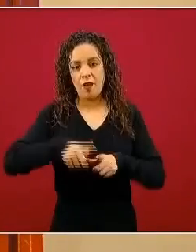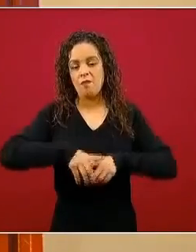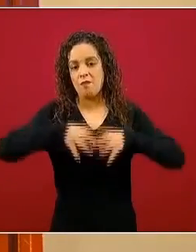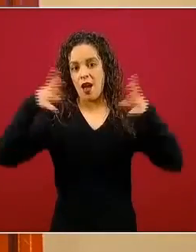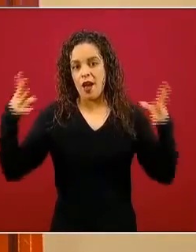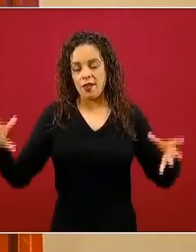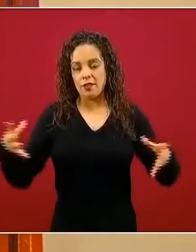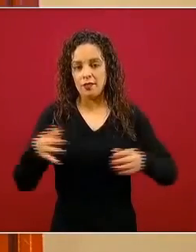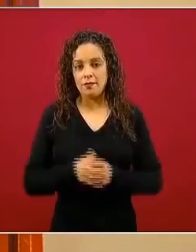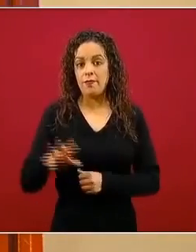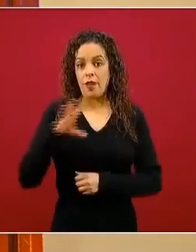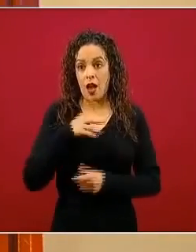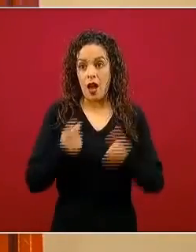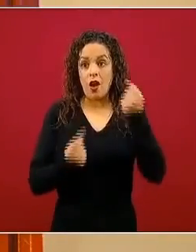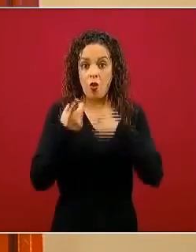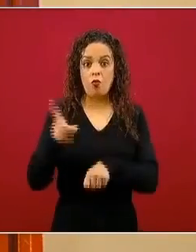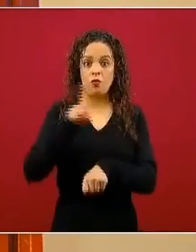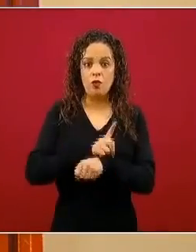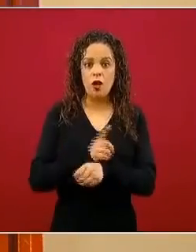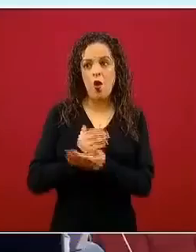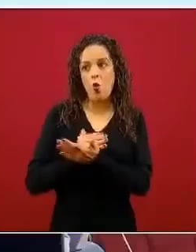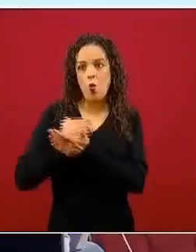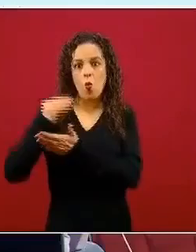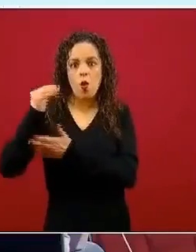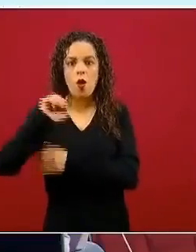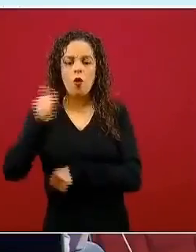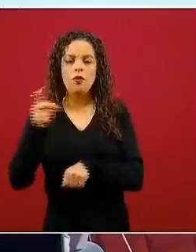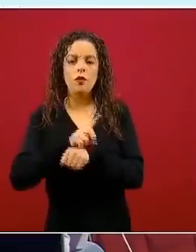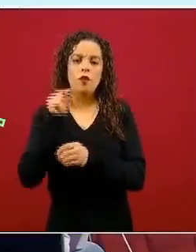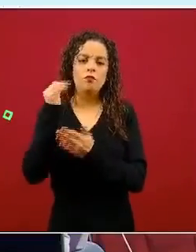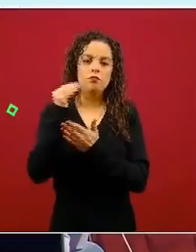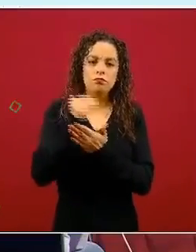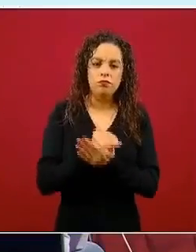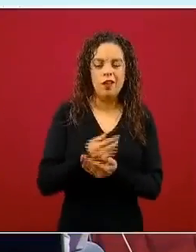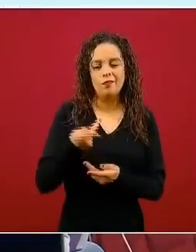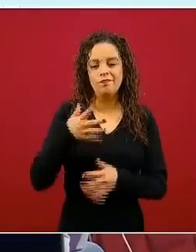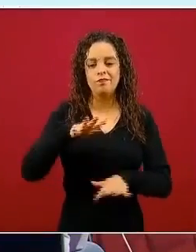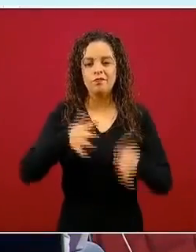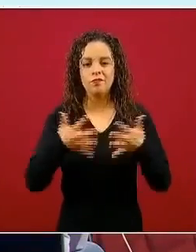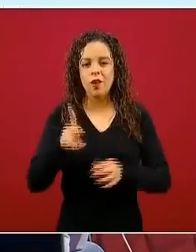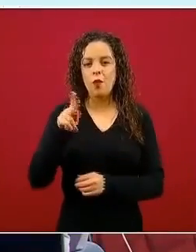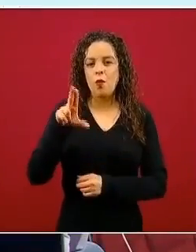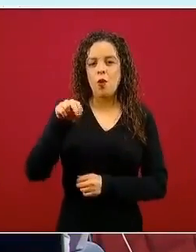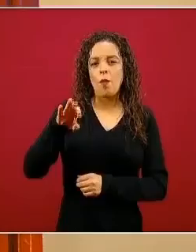cantidad de casos, días de menores, diríamos que estamos más o menos en un promedio.